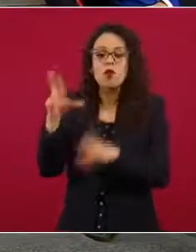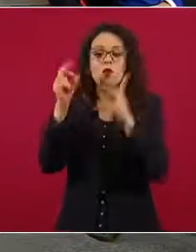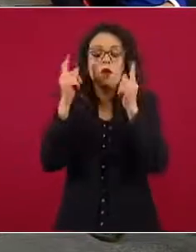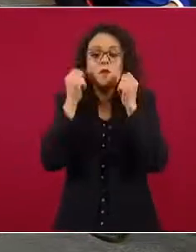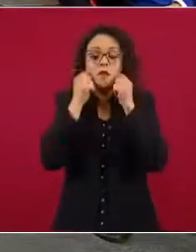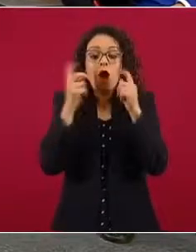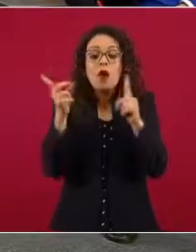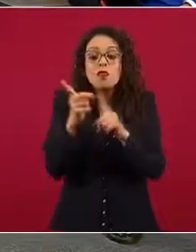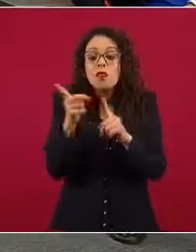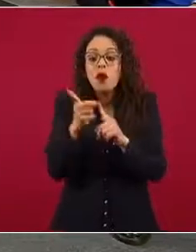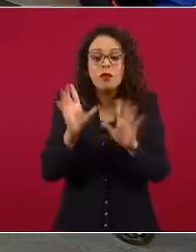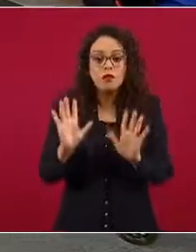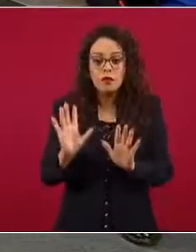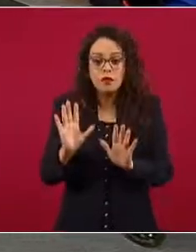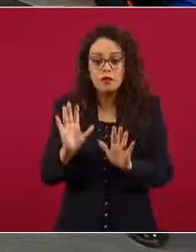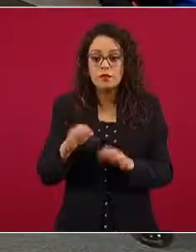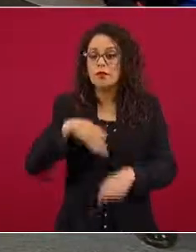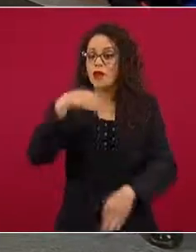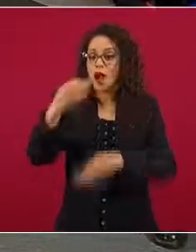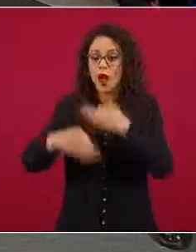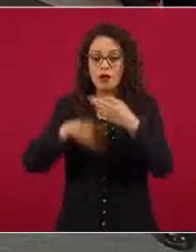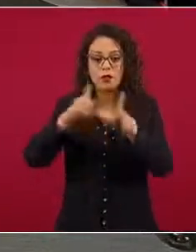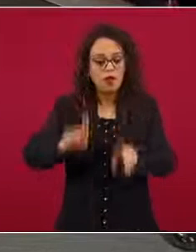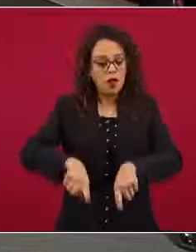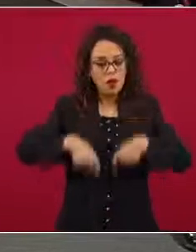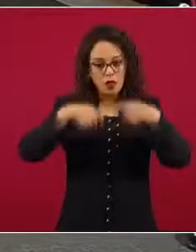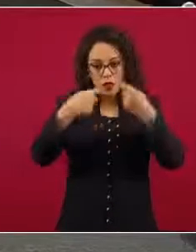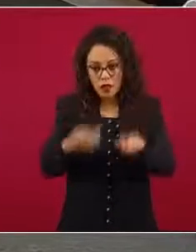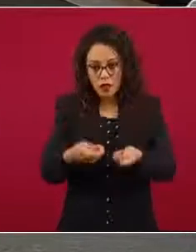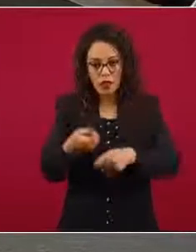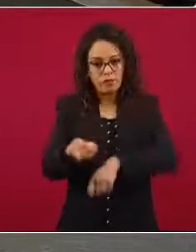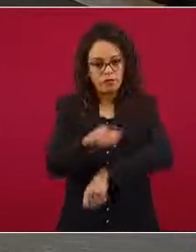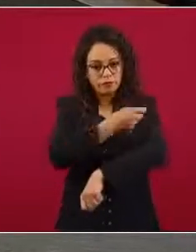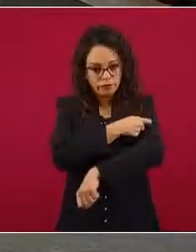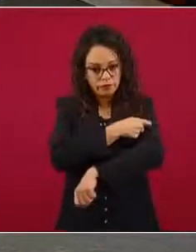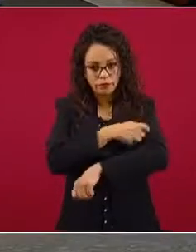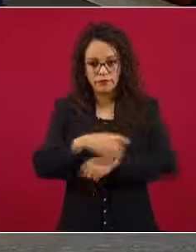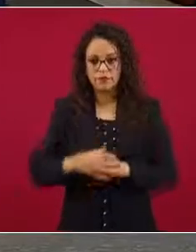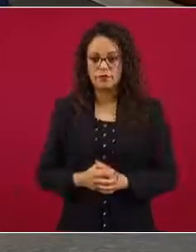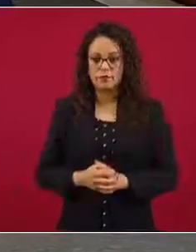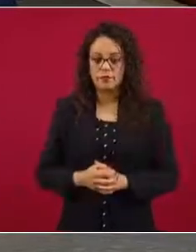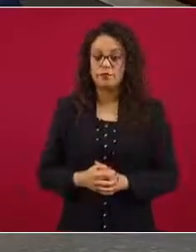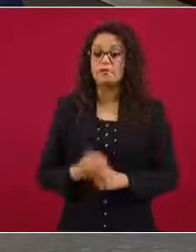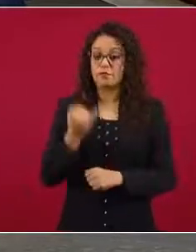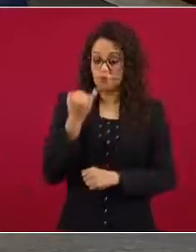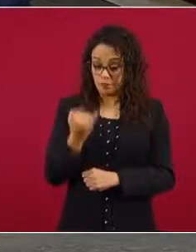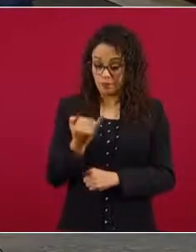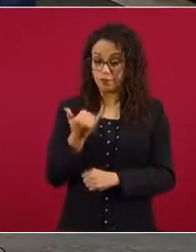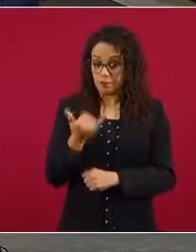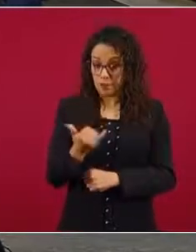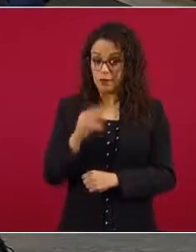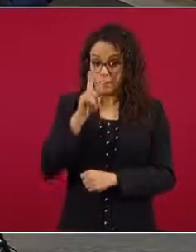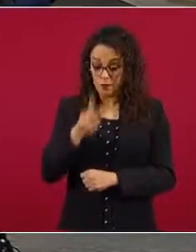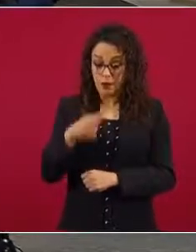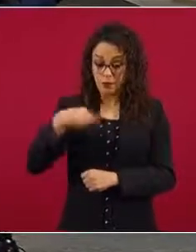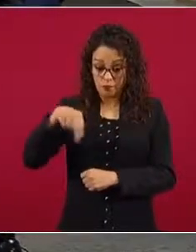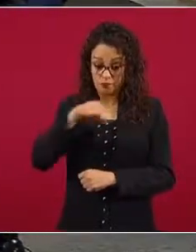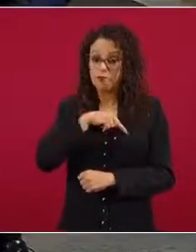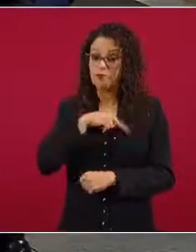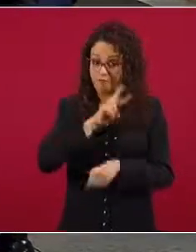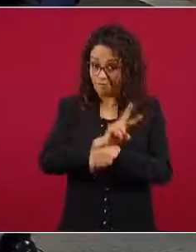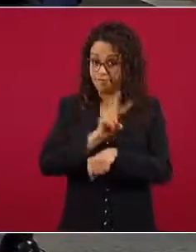Pero vamos a estar muy pendientes y yo le pido a todos los mexicanos que nos